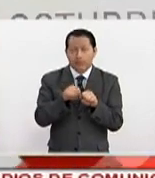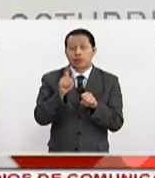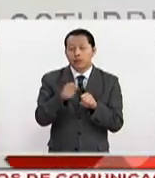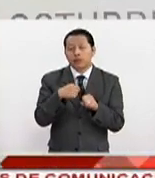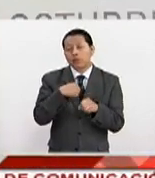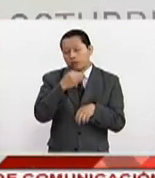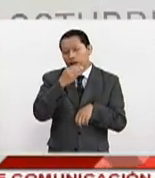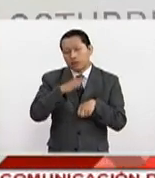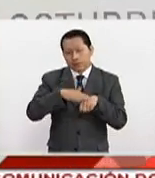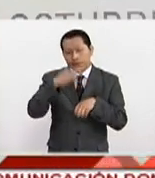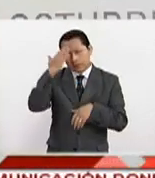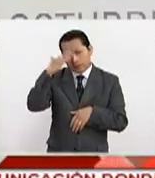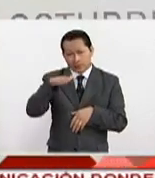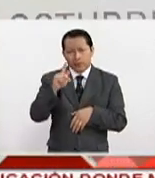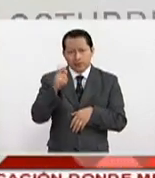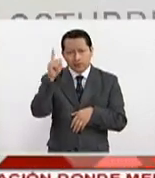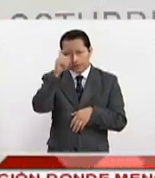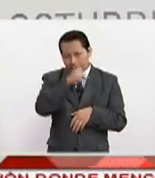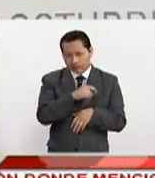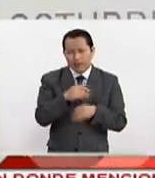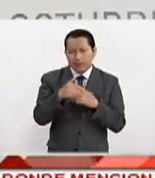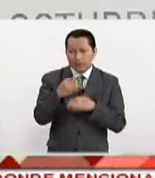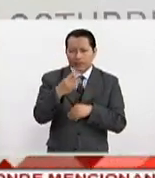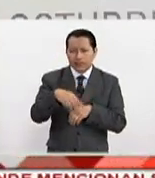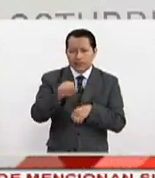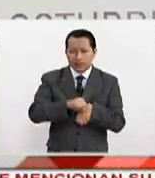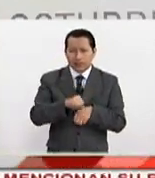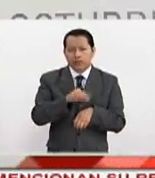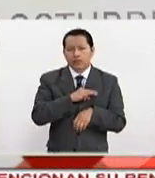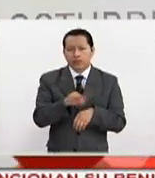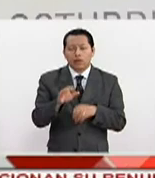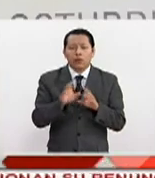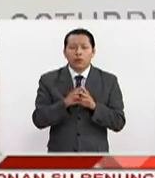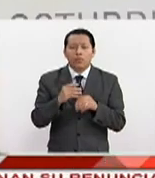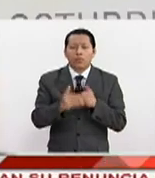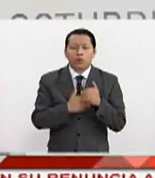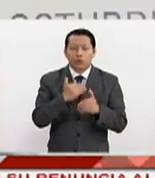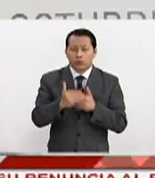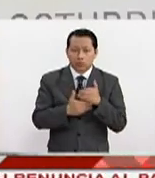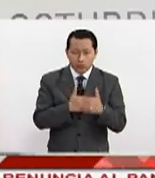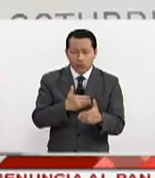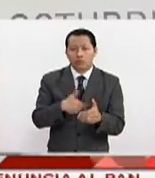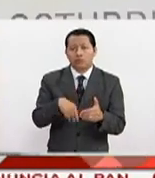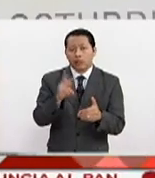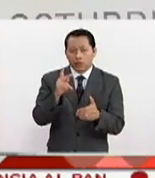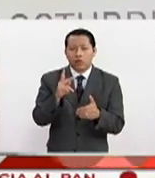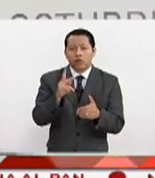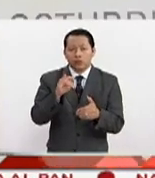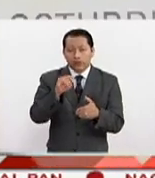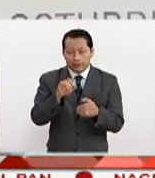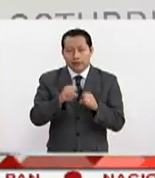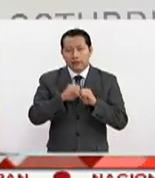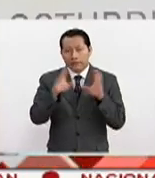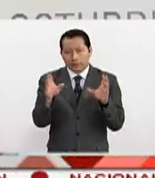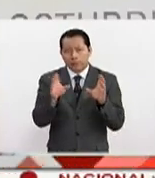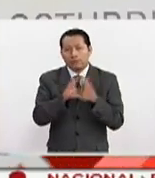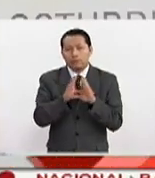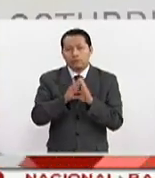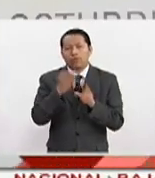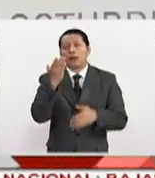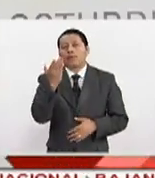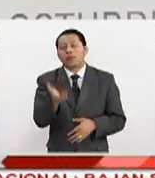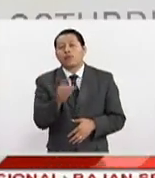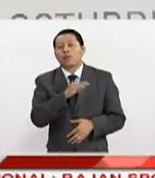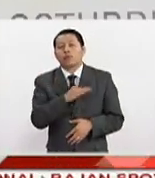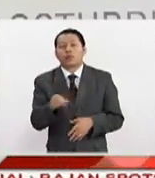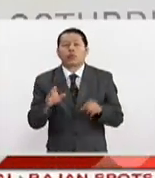es complicado, sé que son muchos días, sé que son 3 semanas en el proceso en el que vamos, pero por supuesto de pedir y